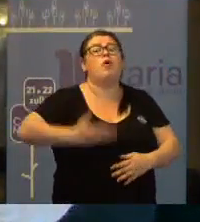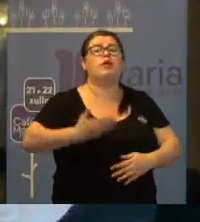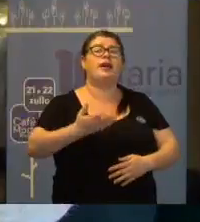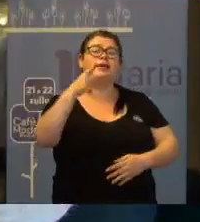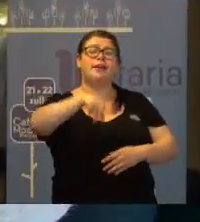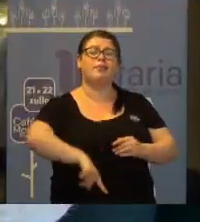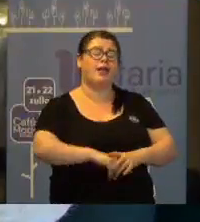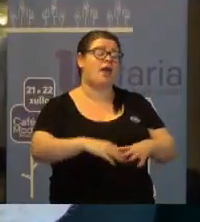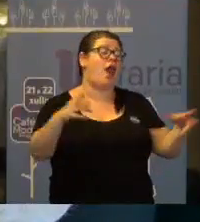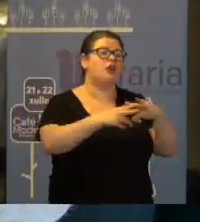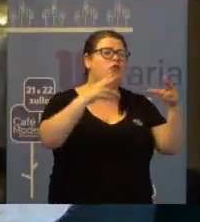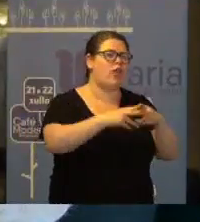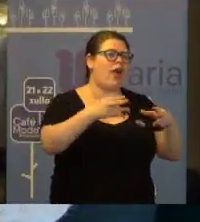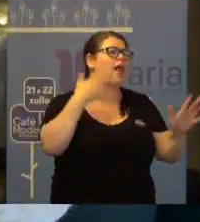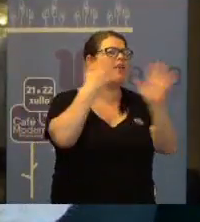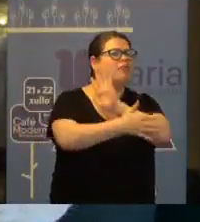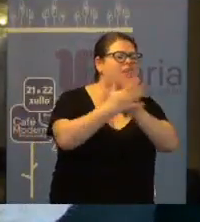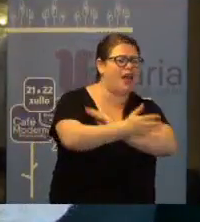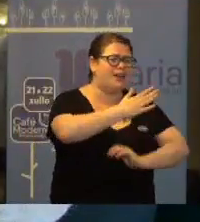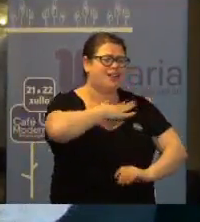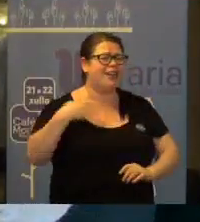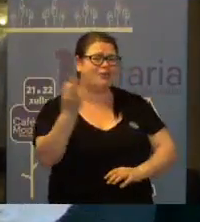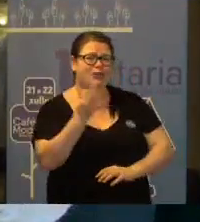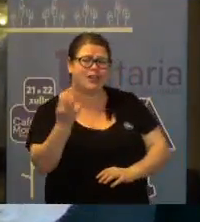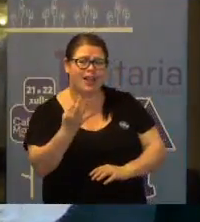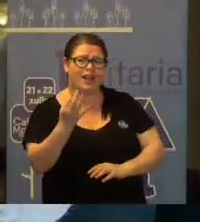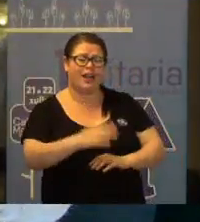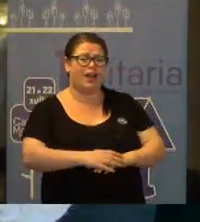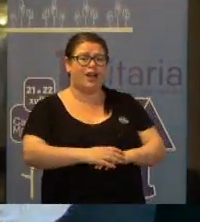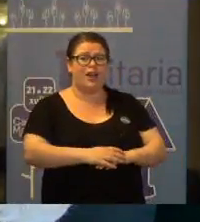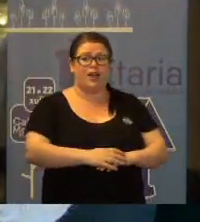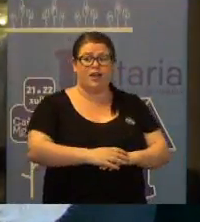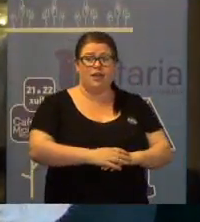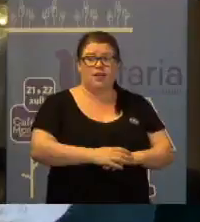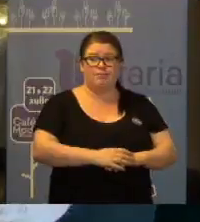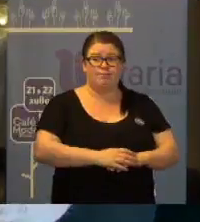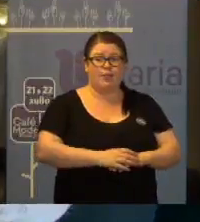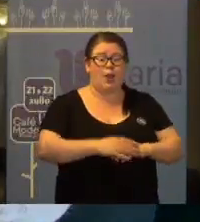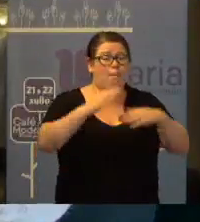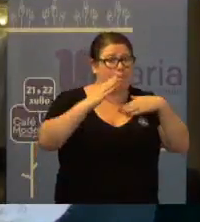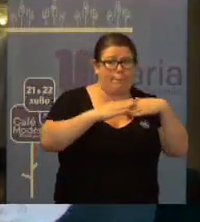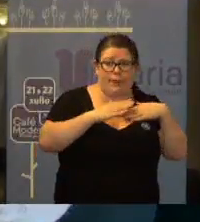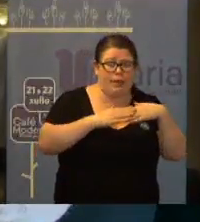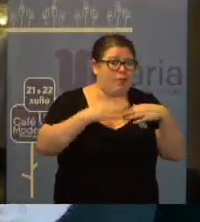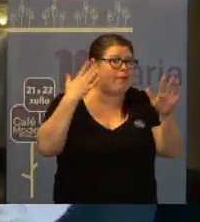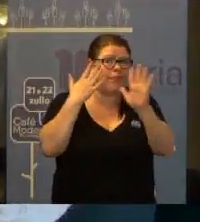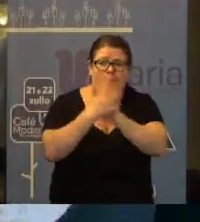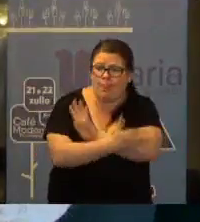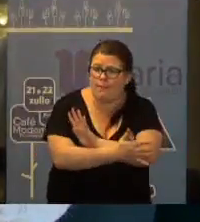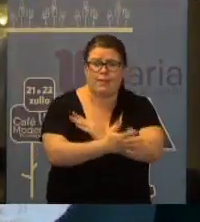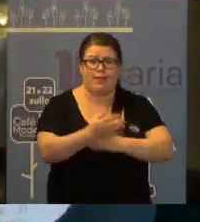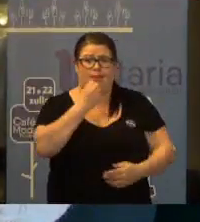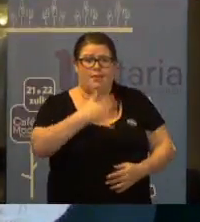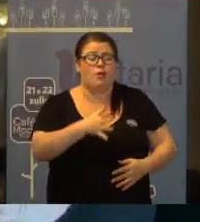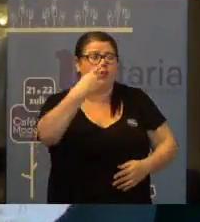saber, dicir á sociedade que queremos e unha ideoloxía mínima temos que definila, porque